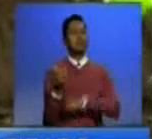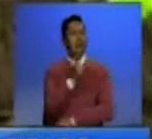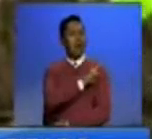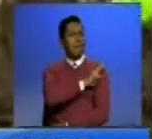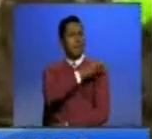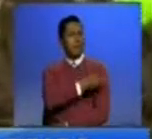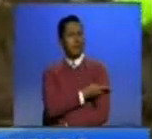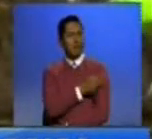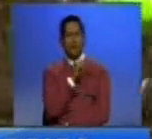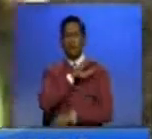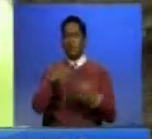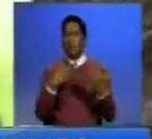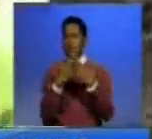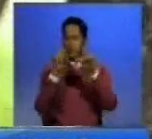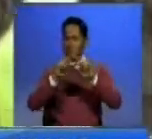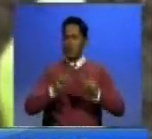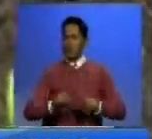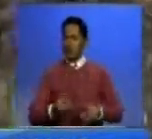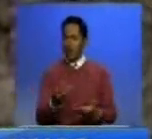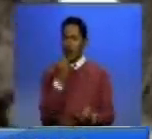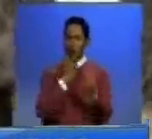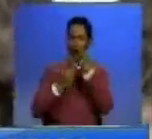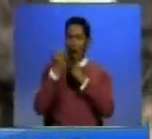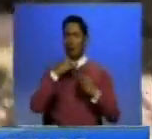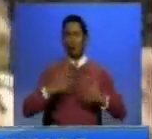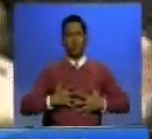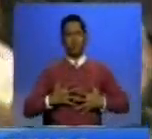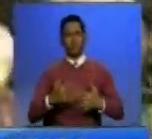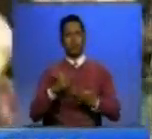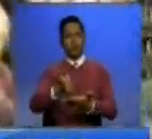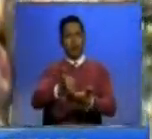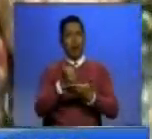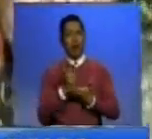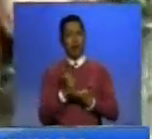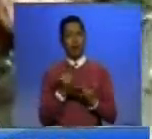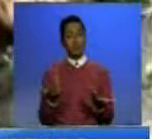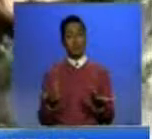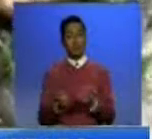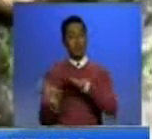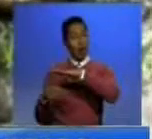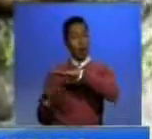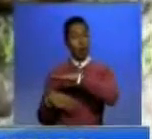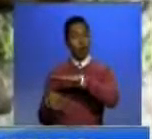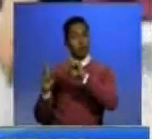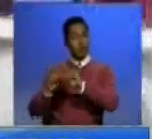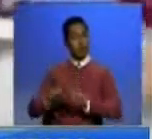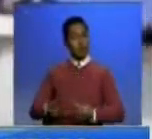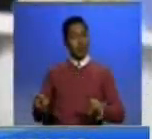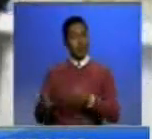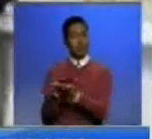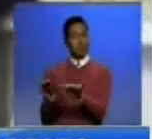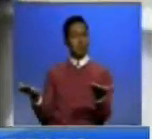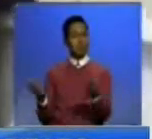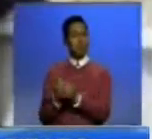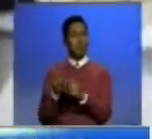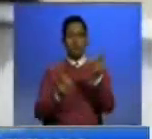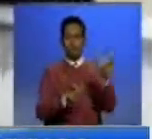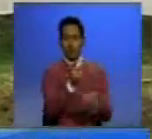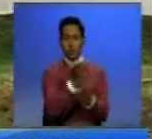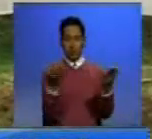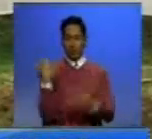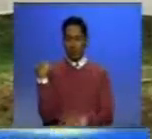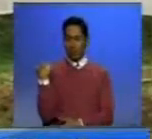minerales y nutrientes, es uno de los alimentos que por su versatilidad en preparación no falta en las mesas del territorio ecuatoriano y también del